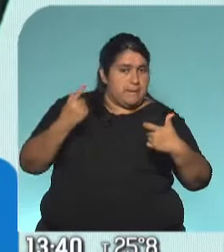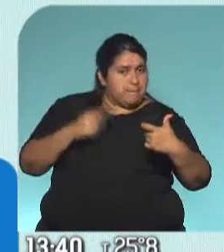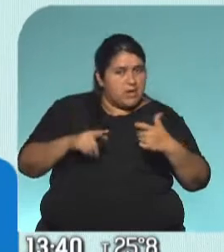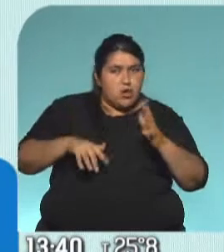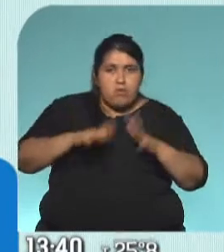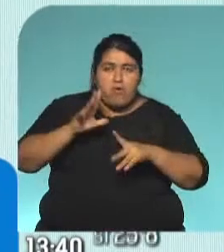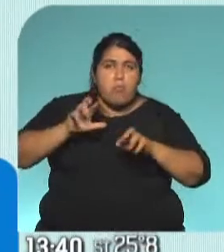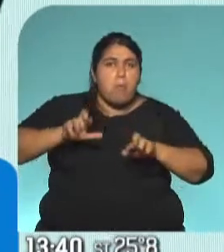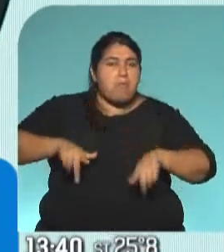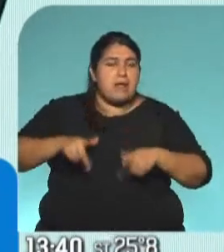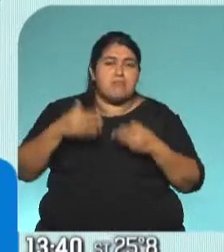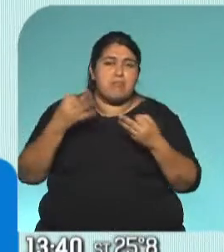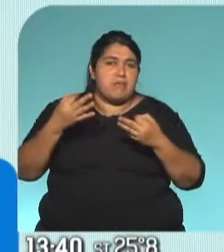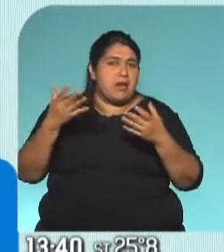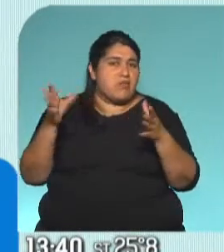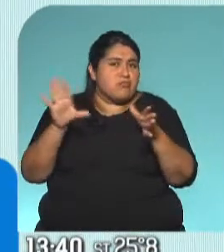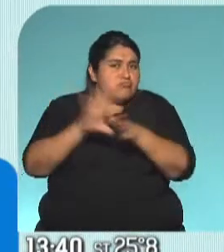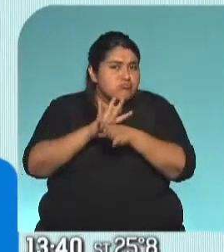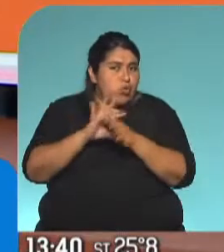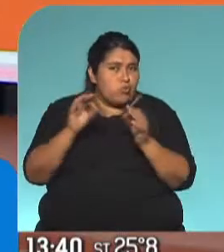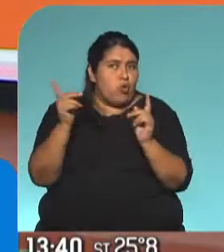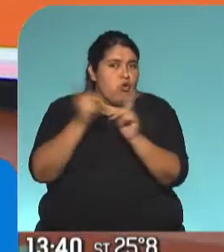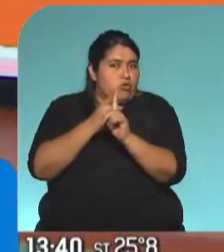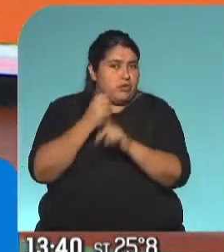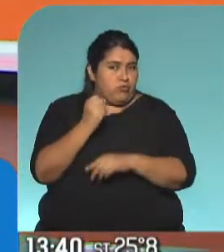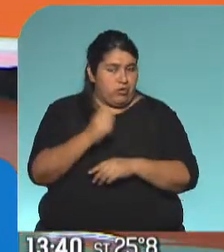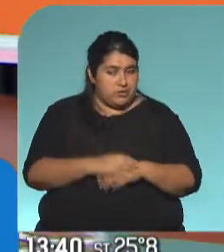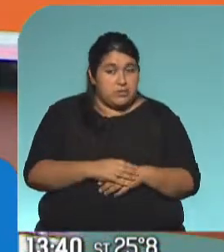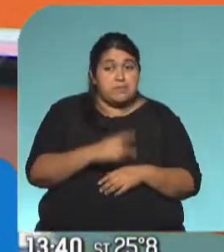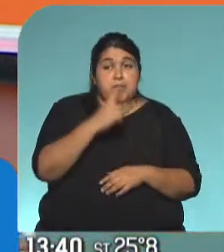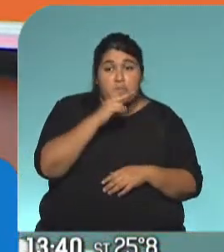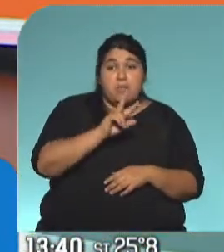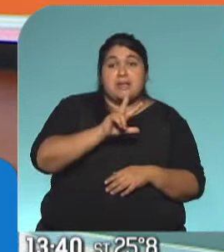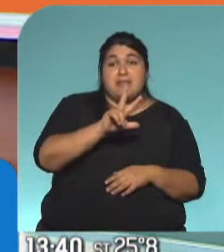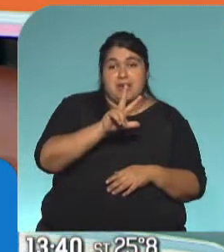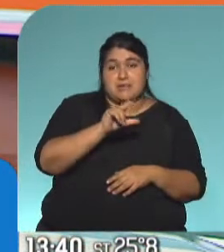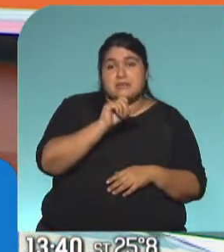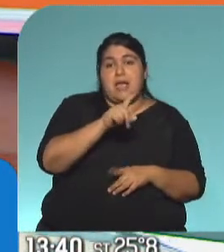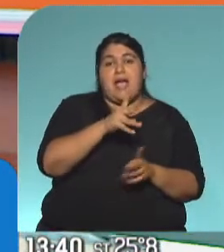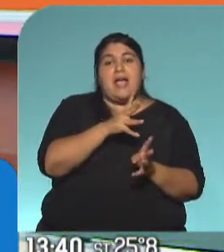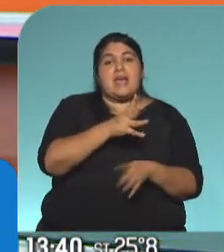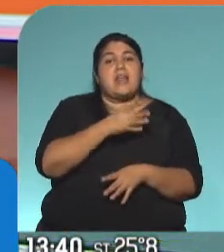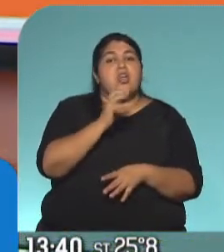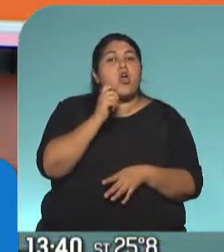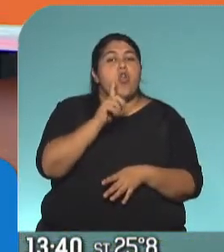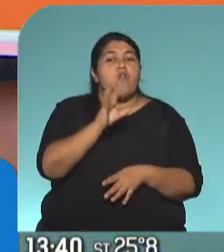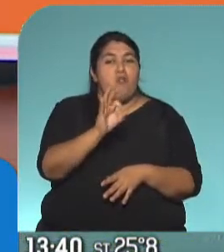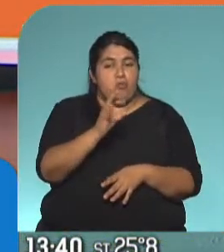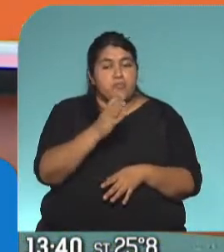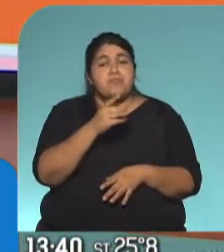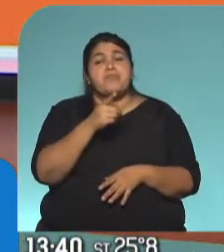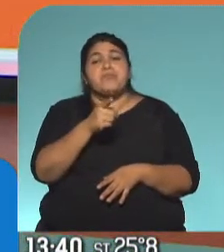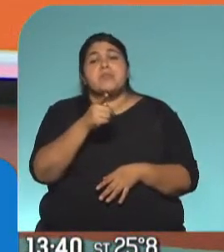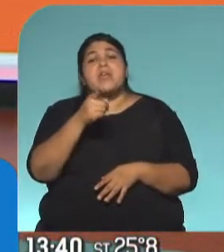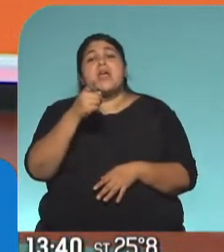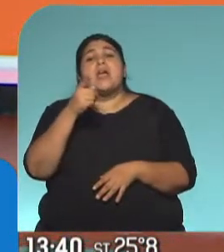estratégico. 2003, desde la Guerra del Golfo, Estados Unidos instala bases aéreas y tropas en Arabia Saudita. En el 2020